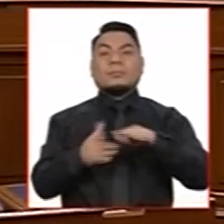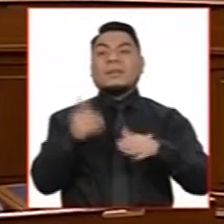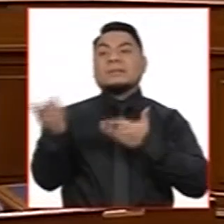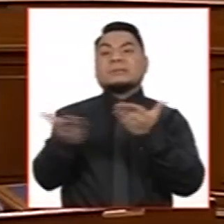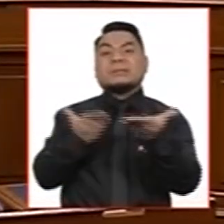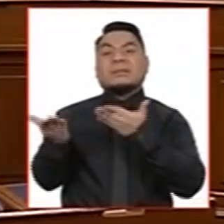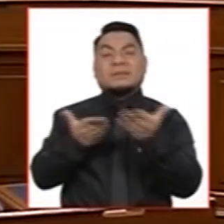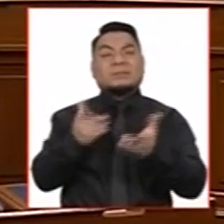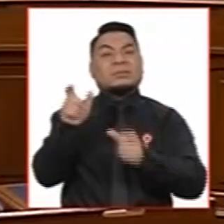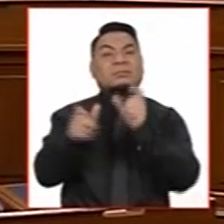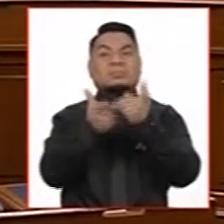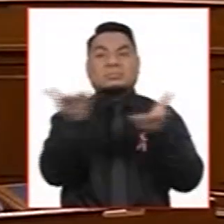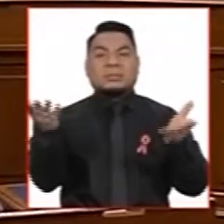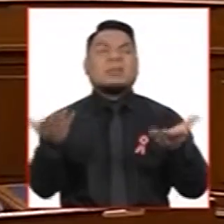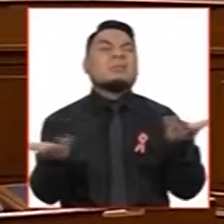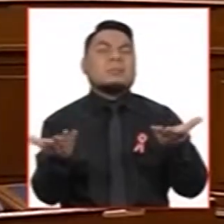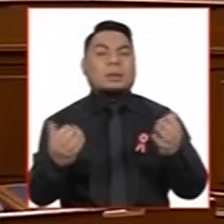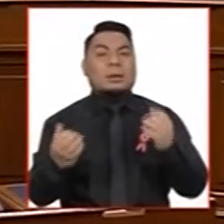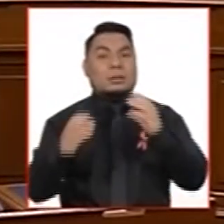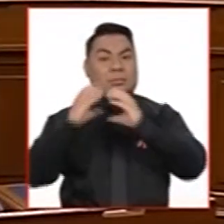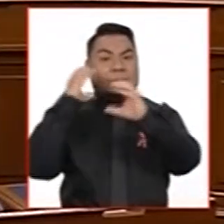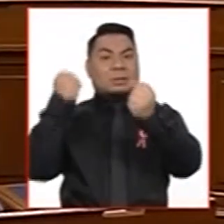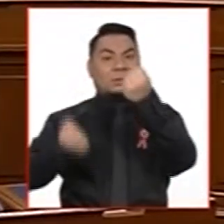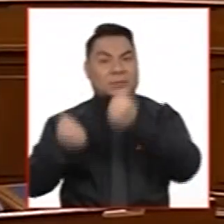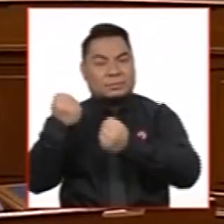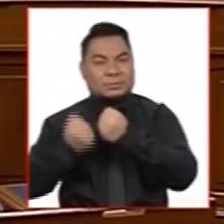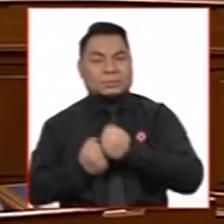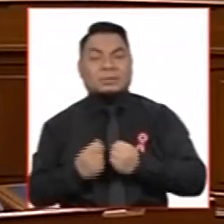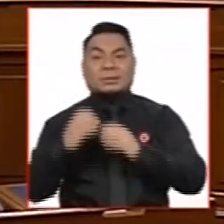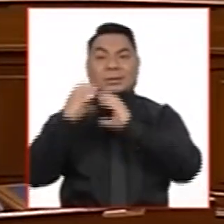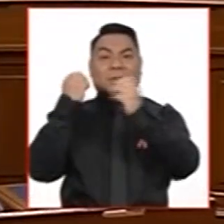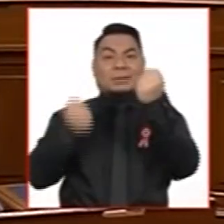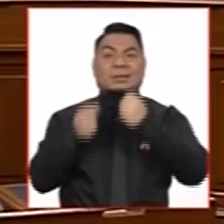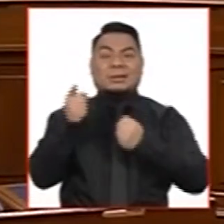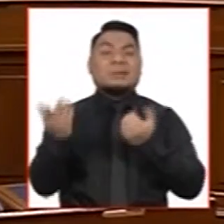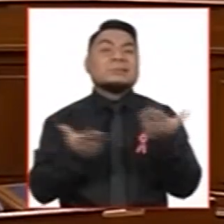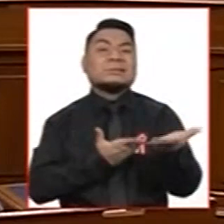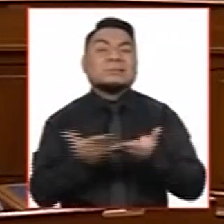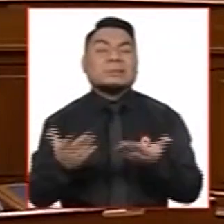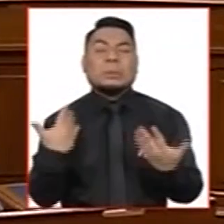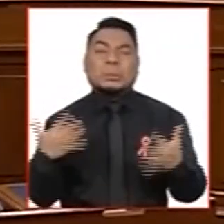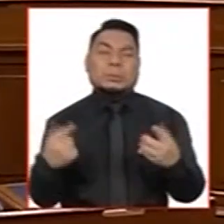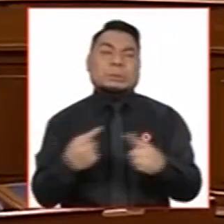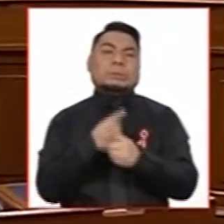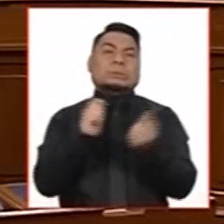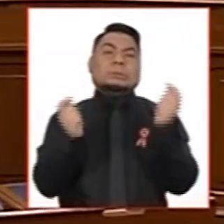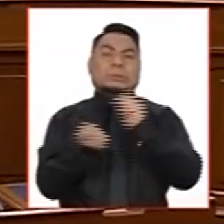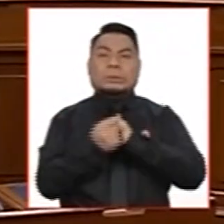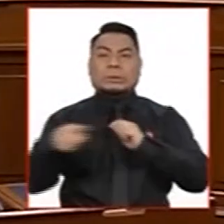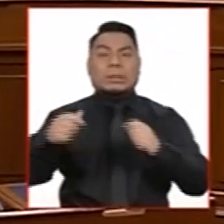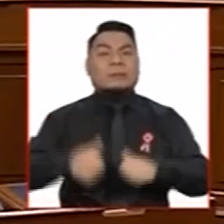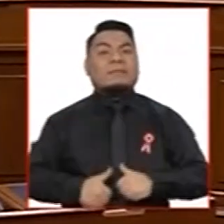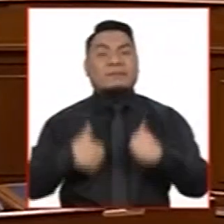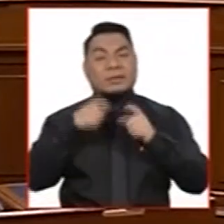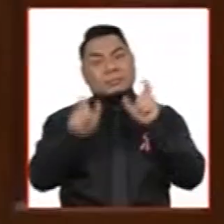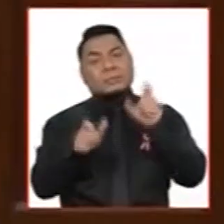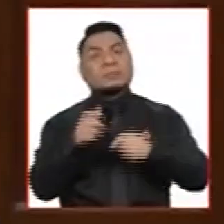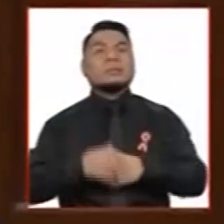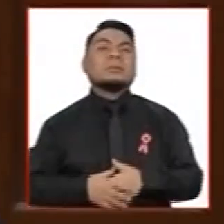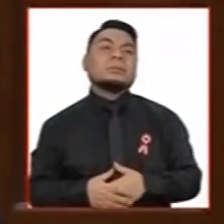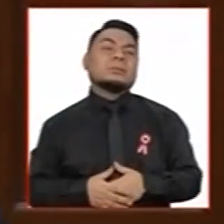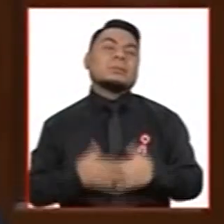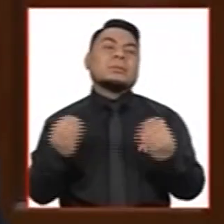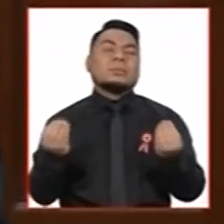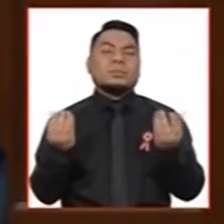públicos el transporte el transporte público es un servicio que impacta directamente en la calidad de vida de las personas